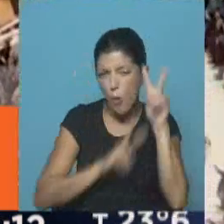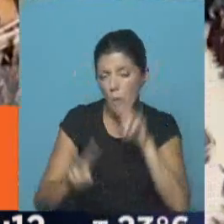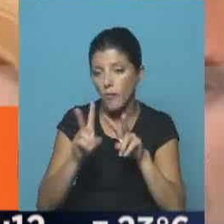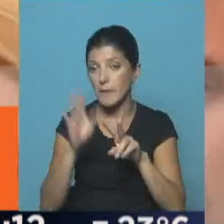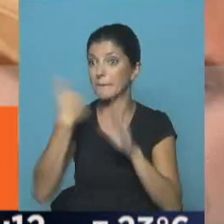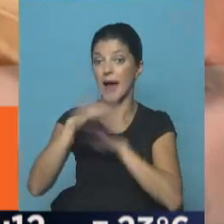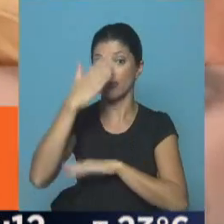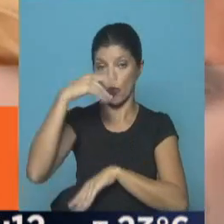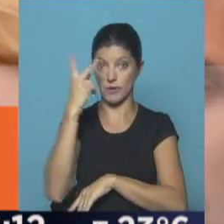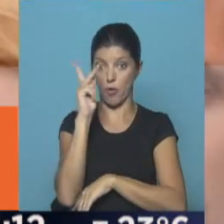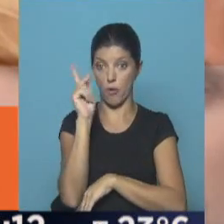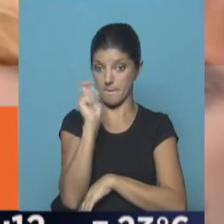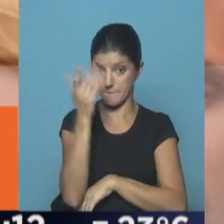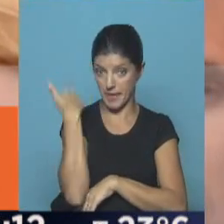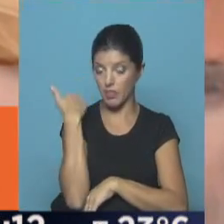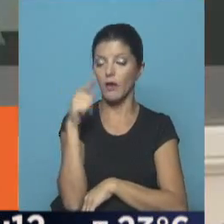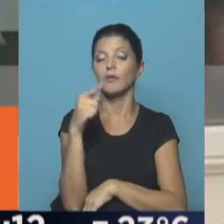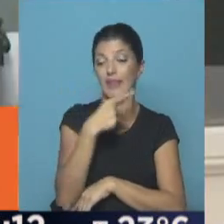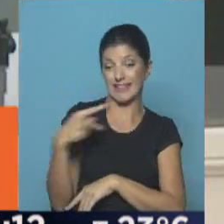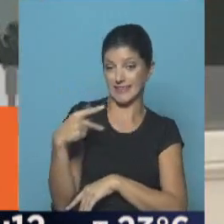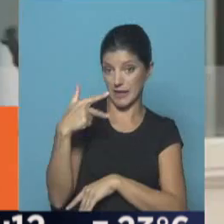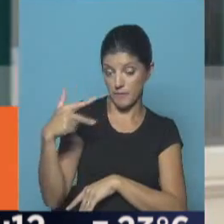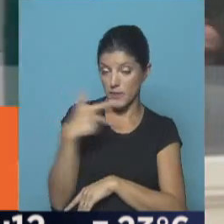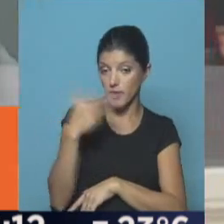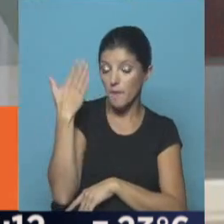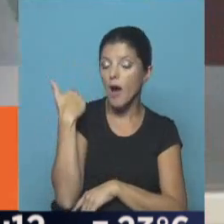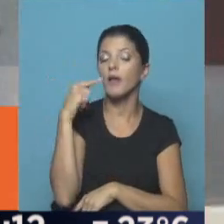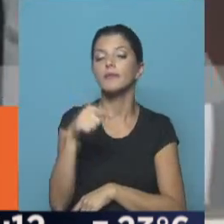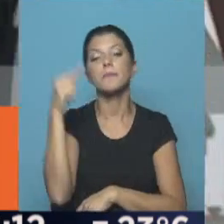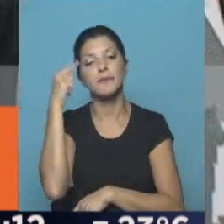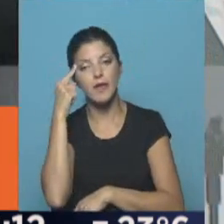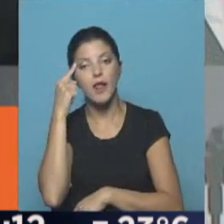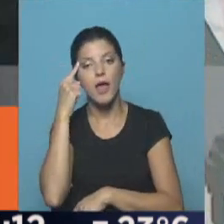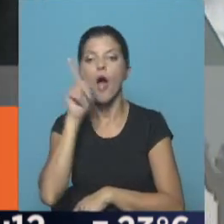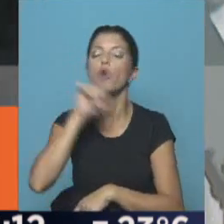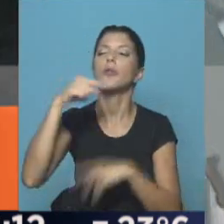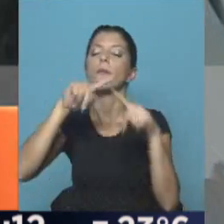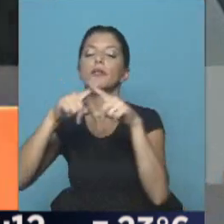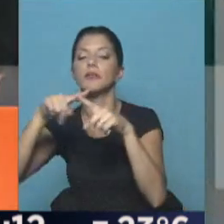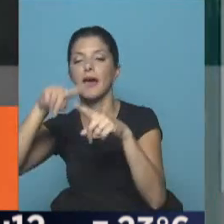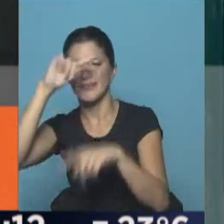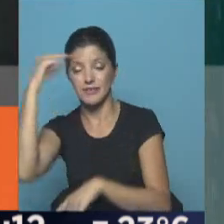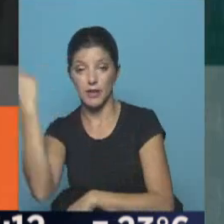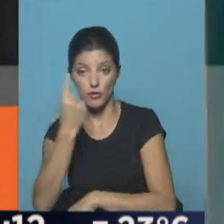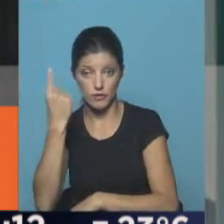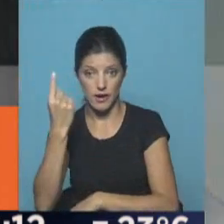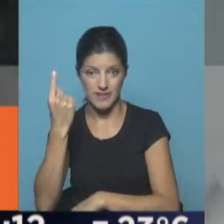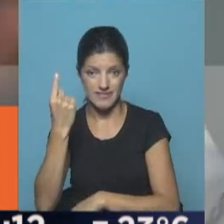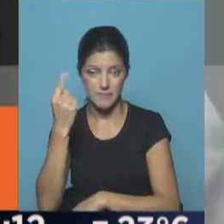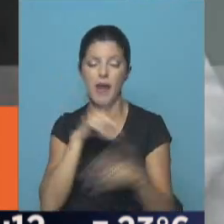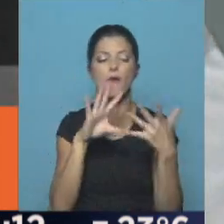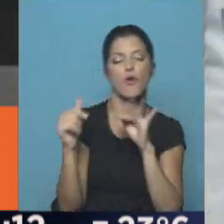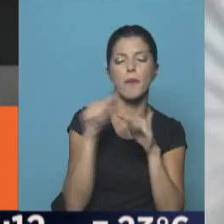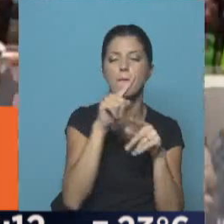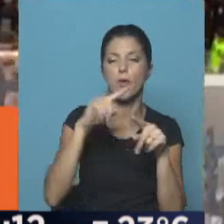mes, estas últimas 2 o 3 semanas, es compensar con movidas de alto perfil en materia de política exterior las dificultades que viene encontrando en